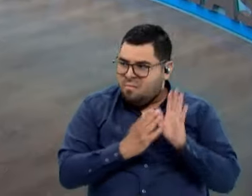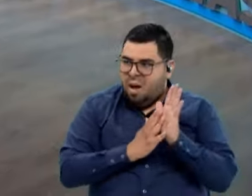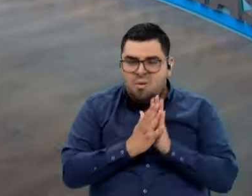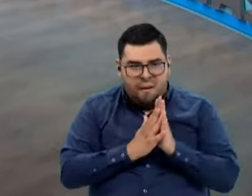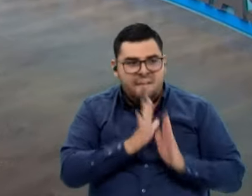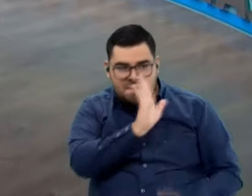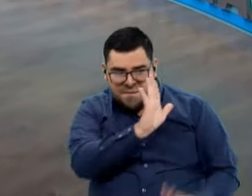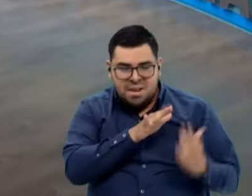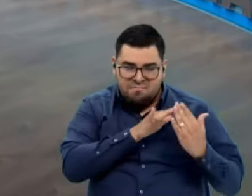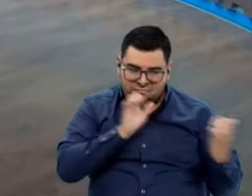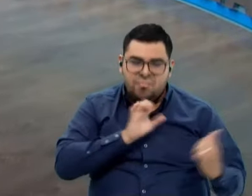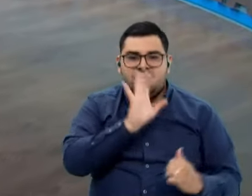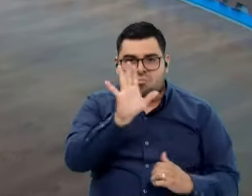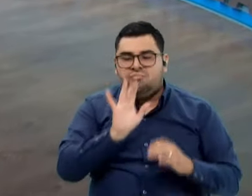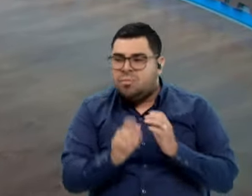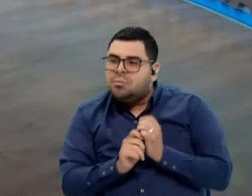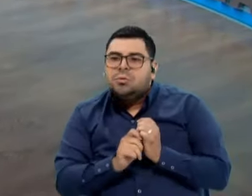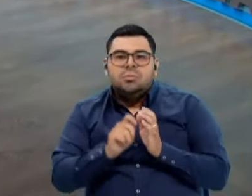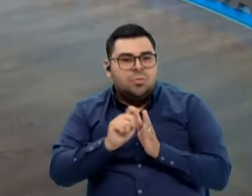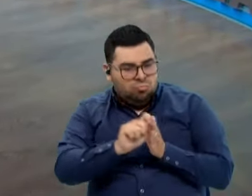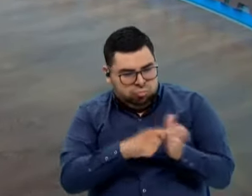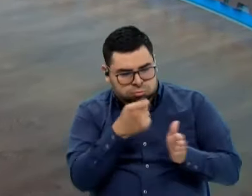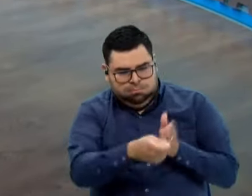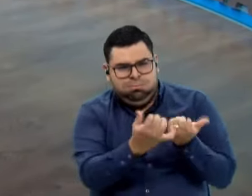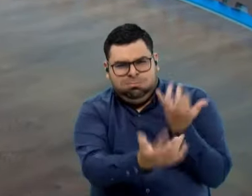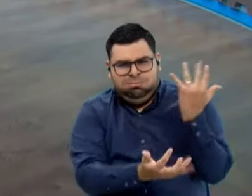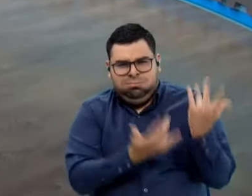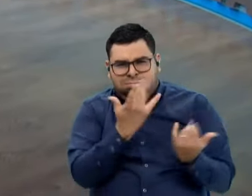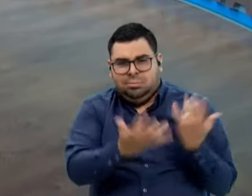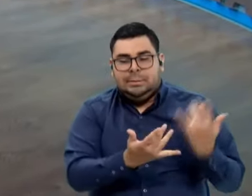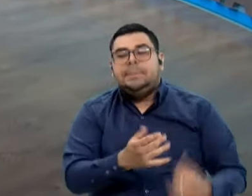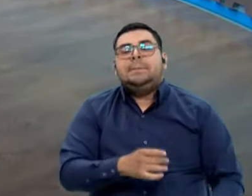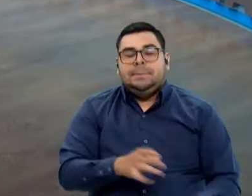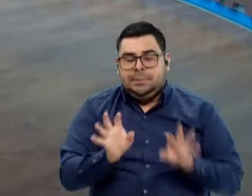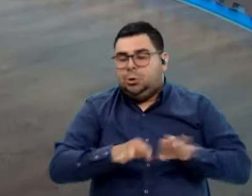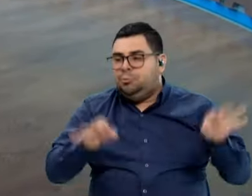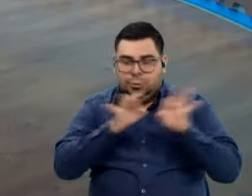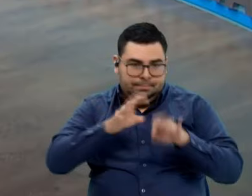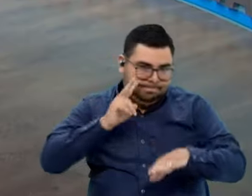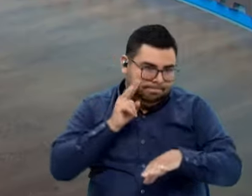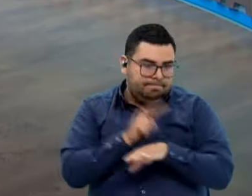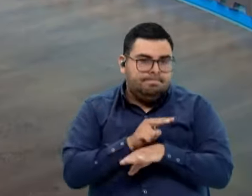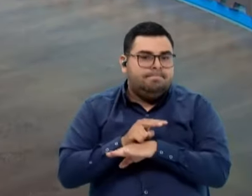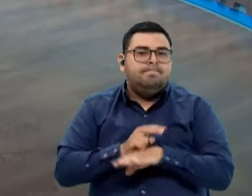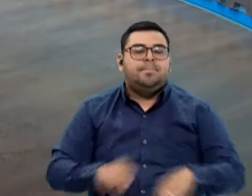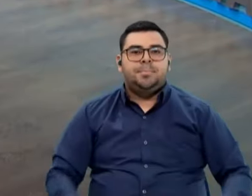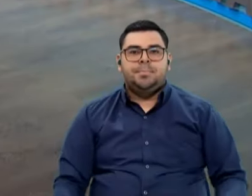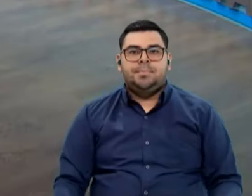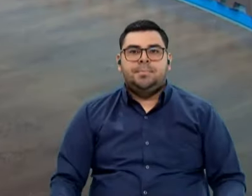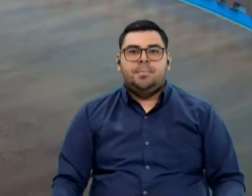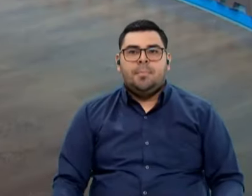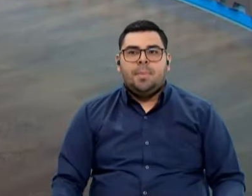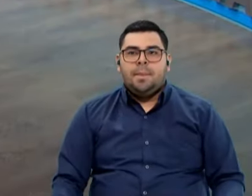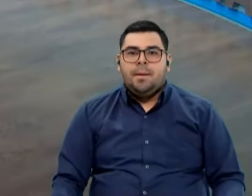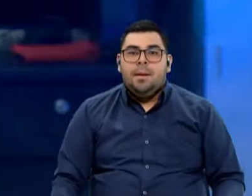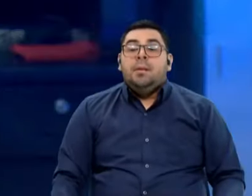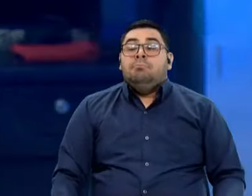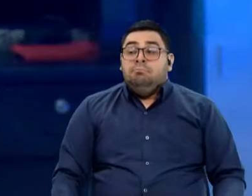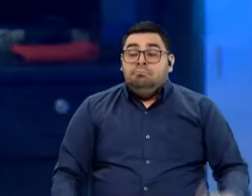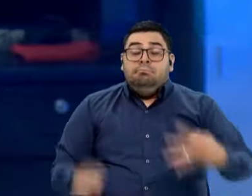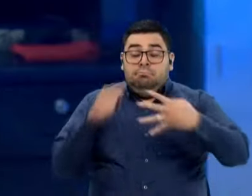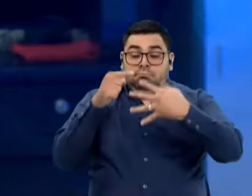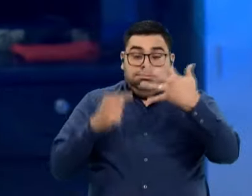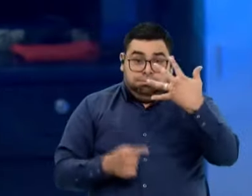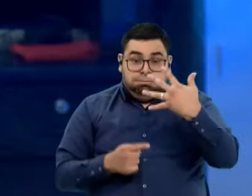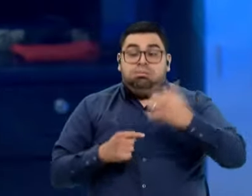parte de abajo de la montaña, pues le tira y genera esta situación. Entonces debemos tener en cuenta eso. Bueno, importantes esas recomendaciones para la ciudadanía,